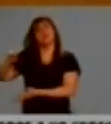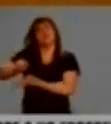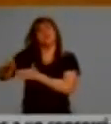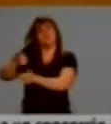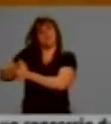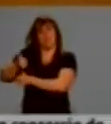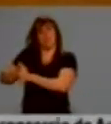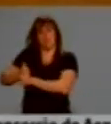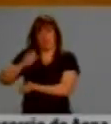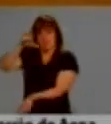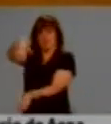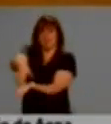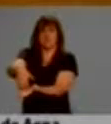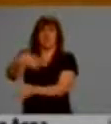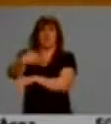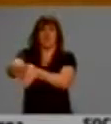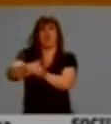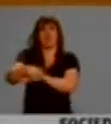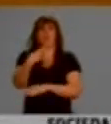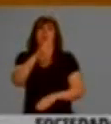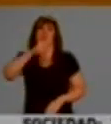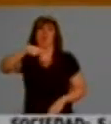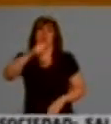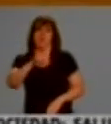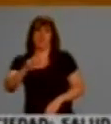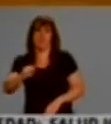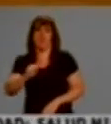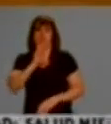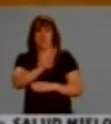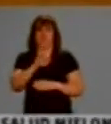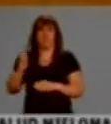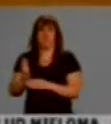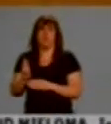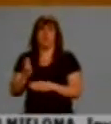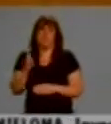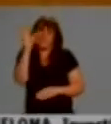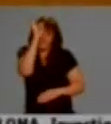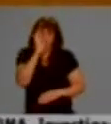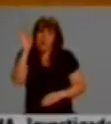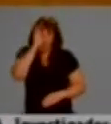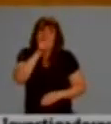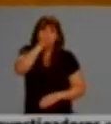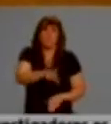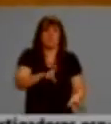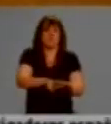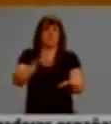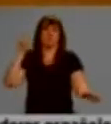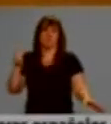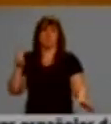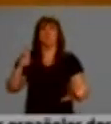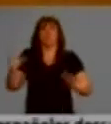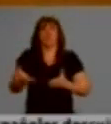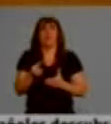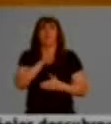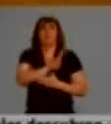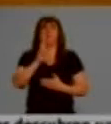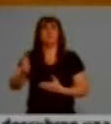sede del Partido Popular de la calle Génova tras haberse apartado supuestamente del Partido Popular?